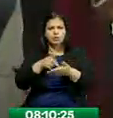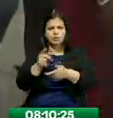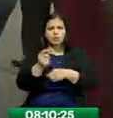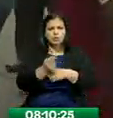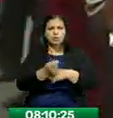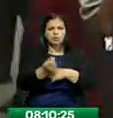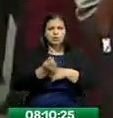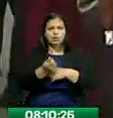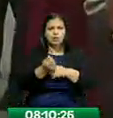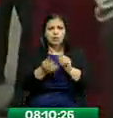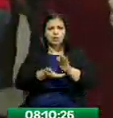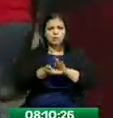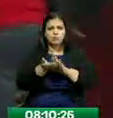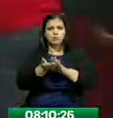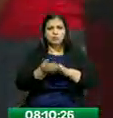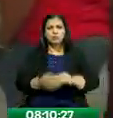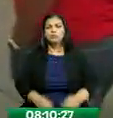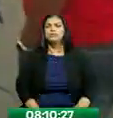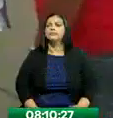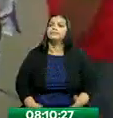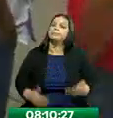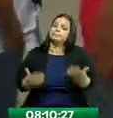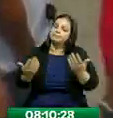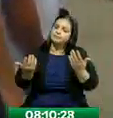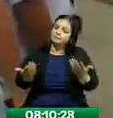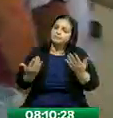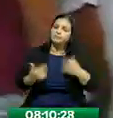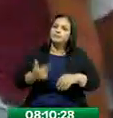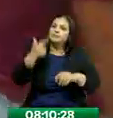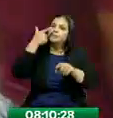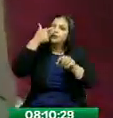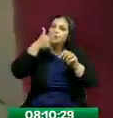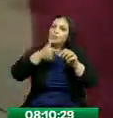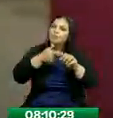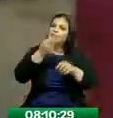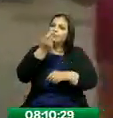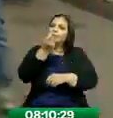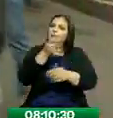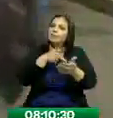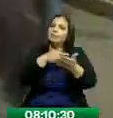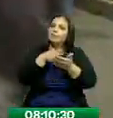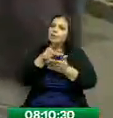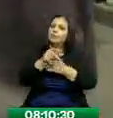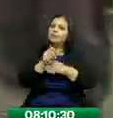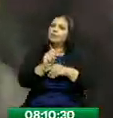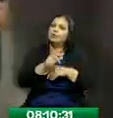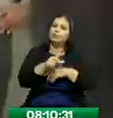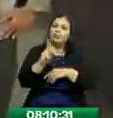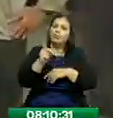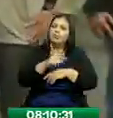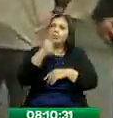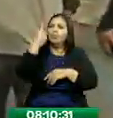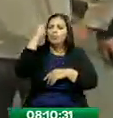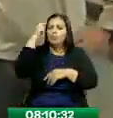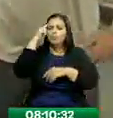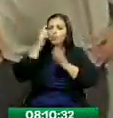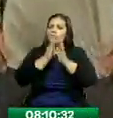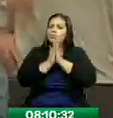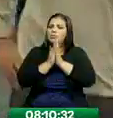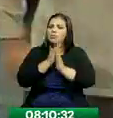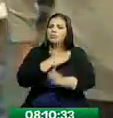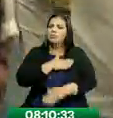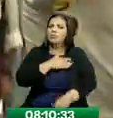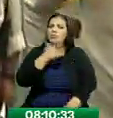es supuestamente lo que se quiere evitar. Por eso es que se está pidiendo al gobierno nacional que baje los precios de los